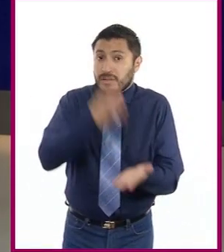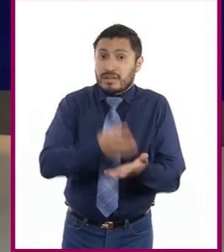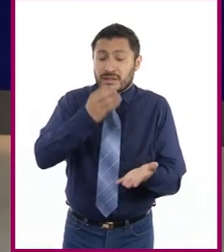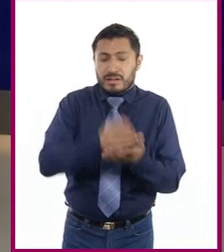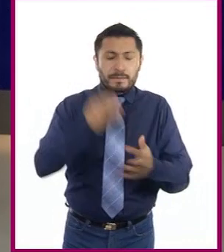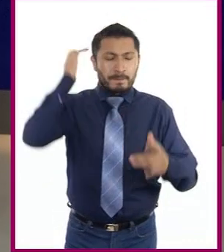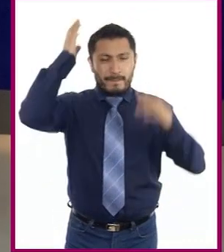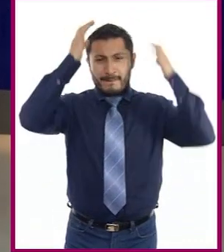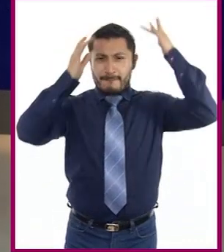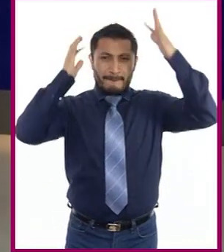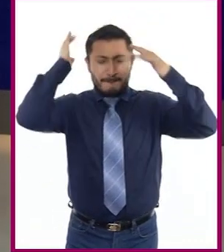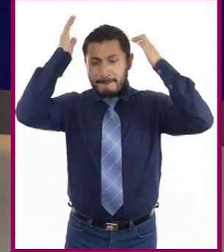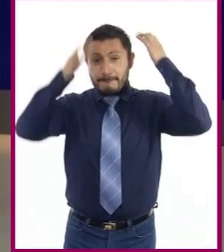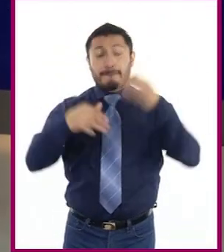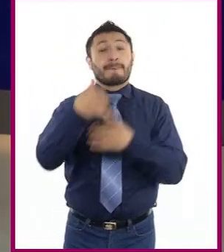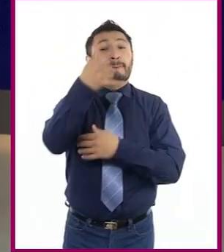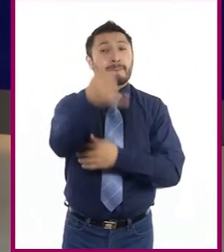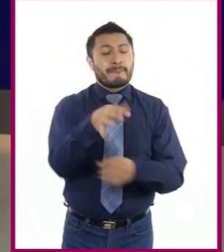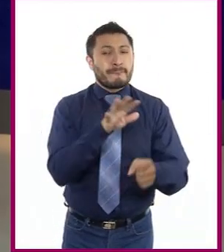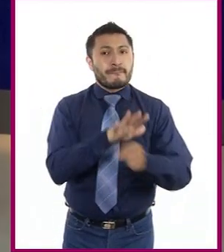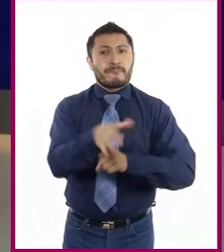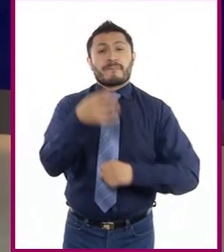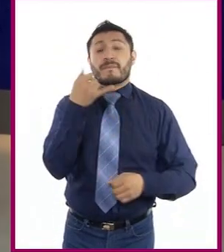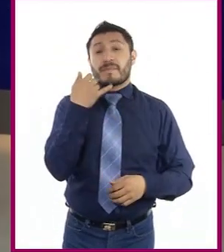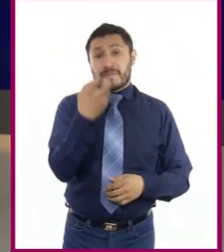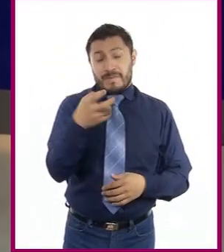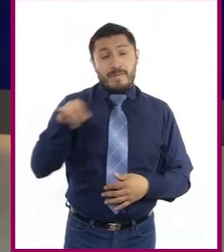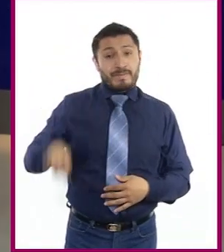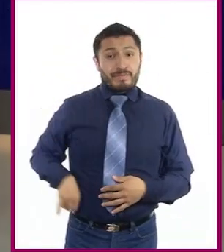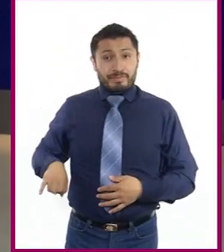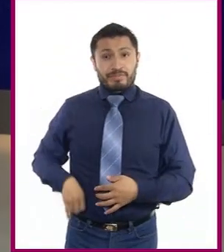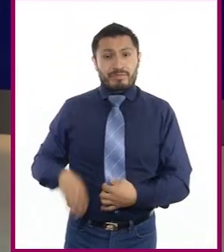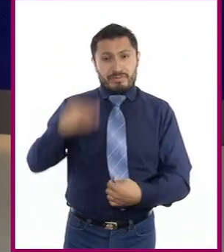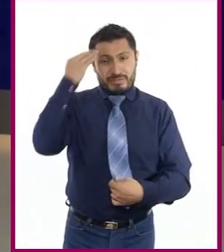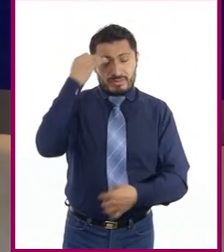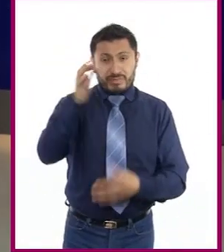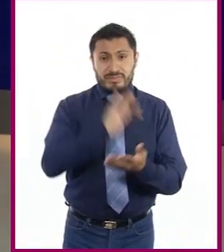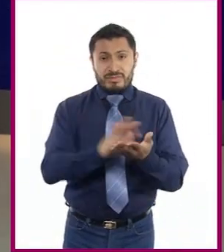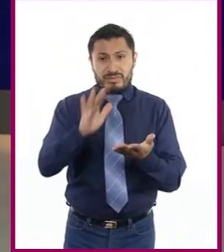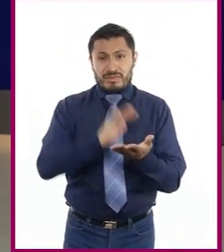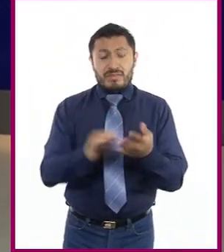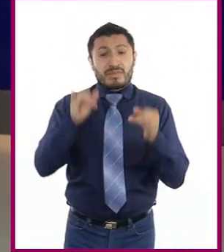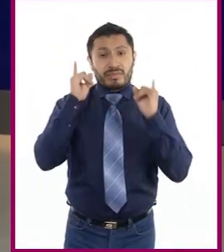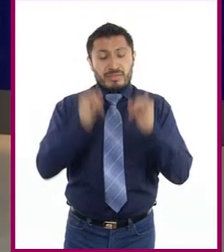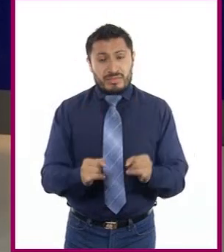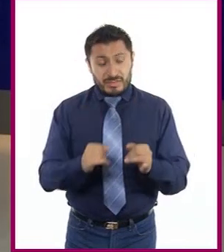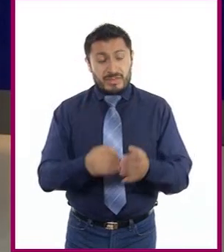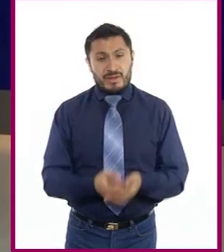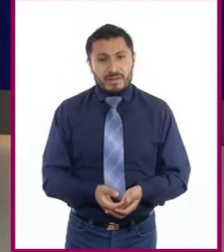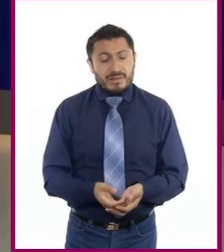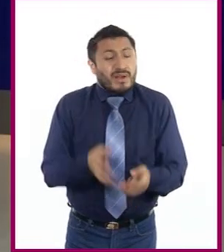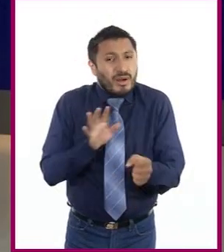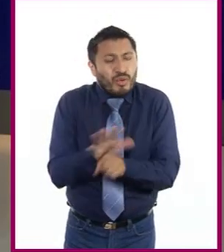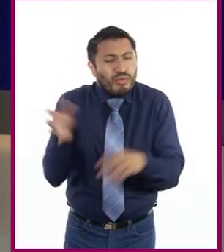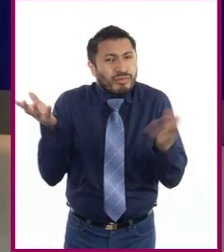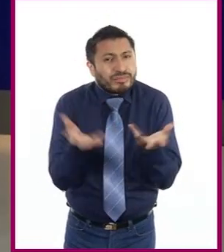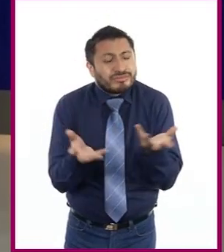sus reflexiones y aquello que llamó su atención durante la lectura individual. ¿Y qué hicieron